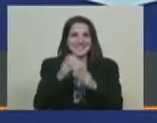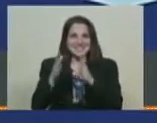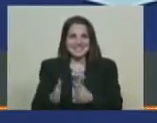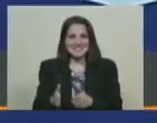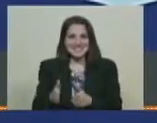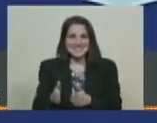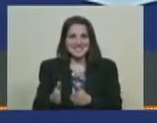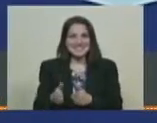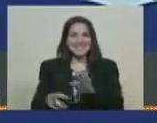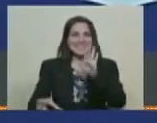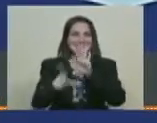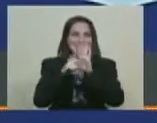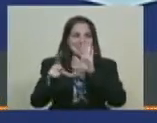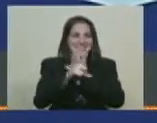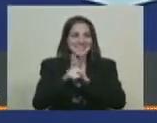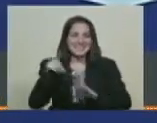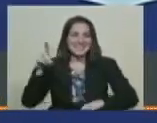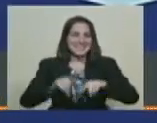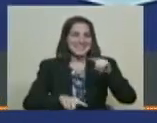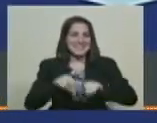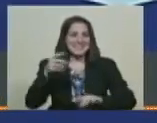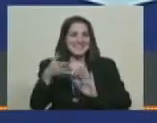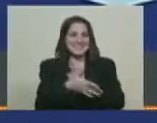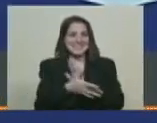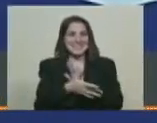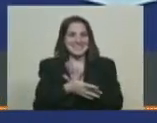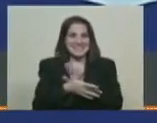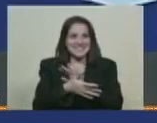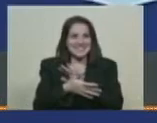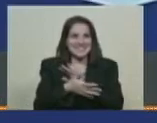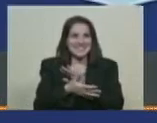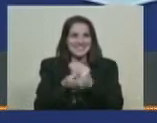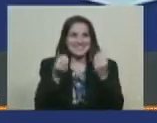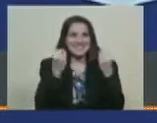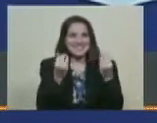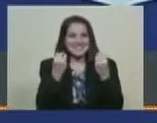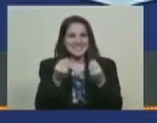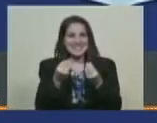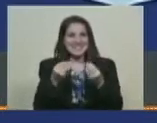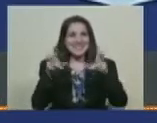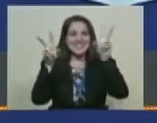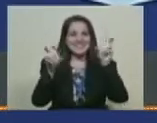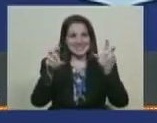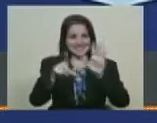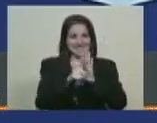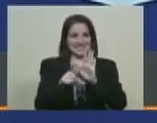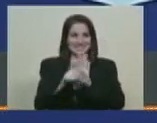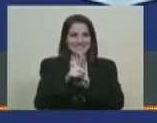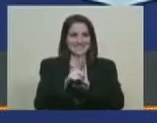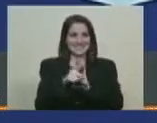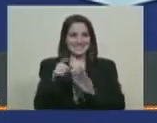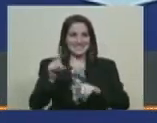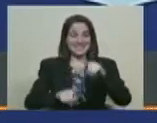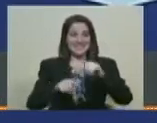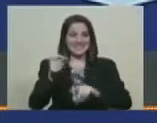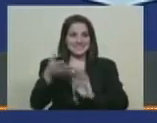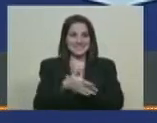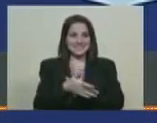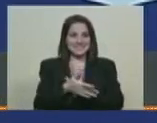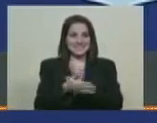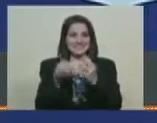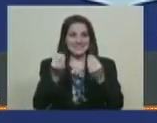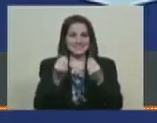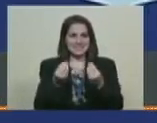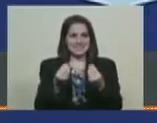legítimos, alcaldes y alcaldesas legítimos, Asamblea Nacional Nueva legítima, concejales